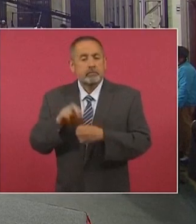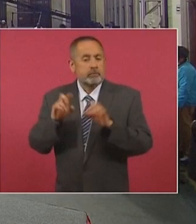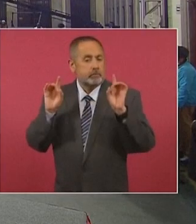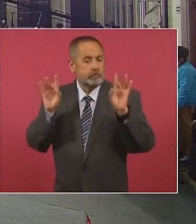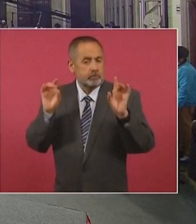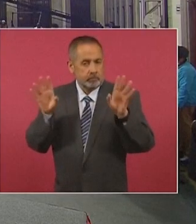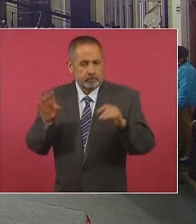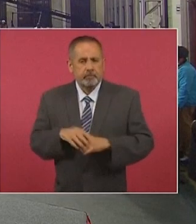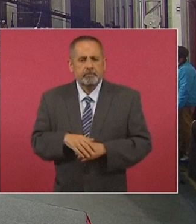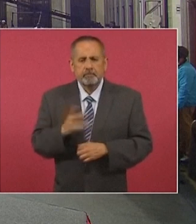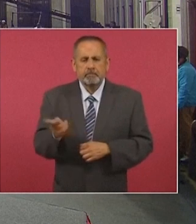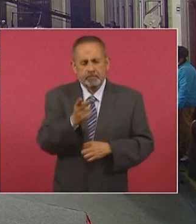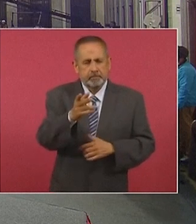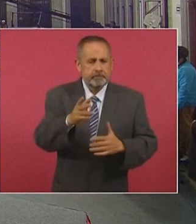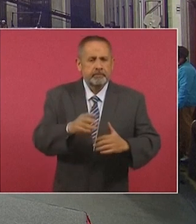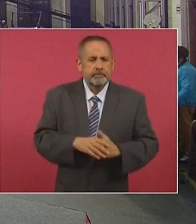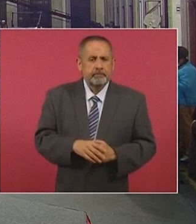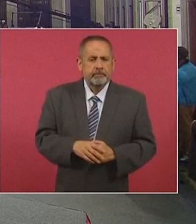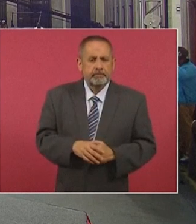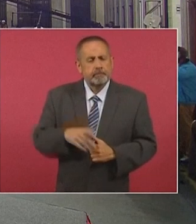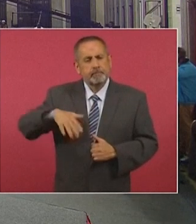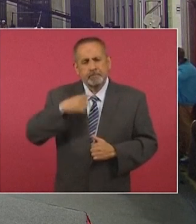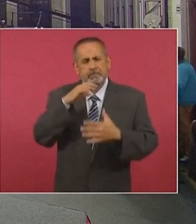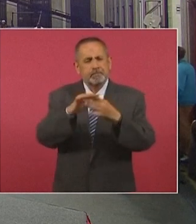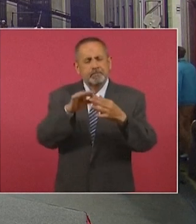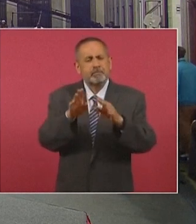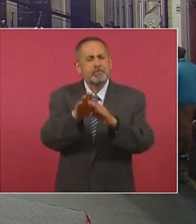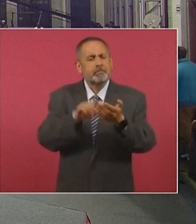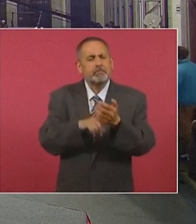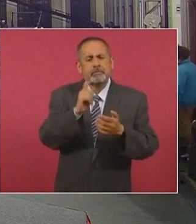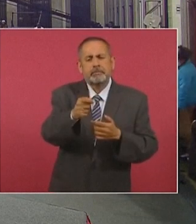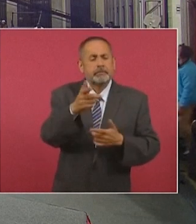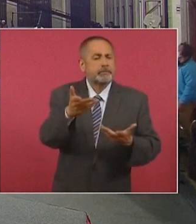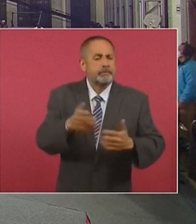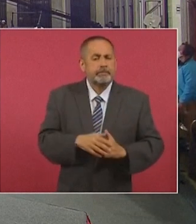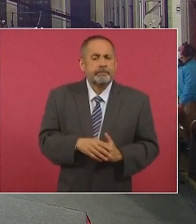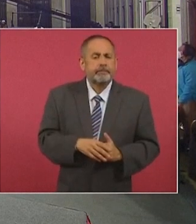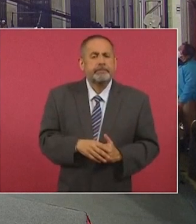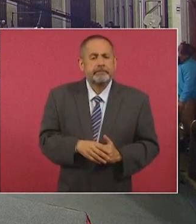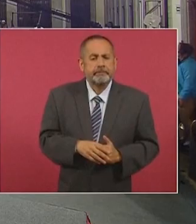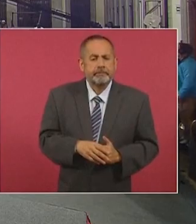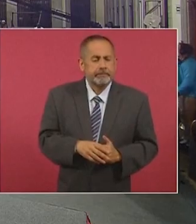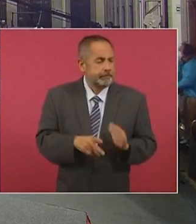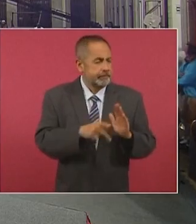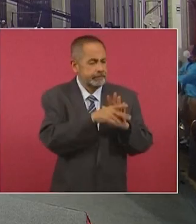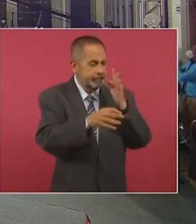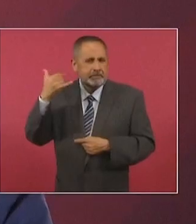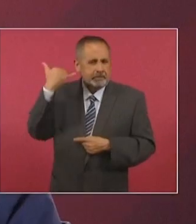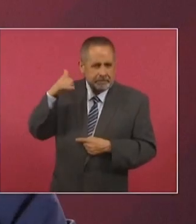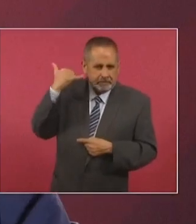el Departamento de Estado considera que solo los estados de Yucatán y Campeche, en el sureste de México, ofrecen seguridad.